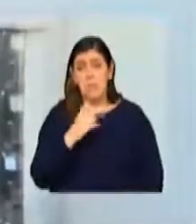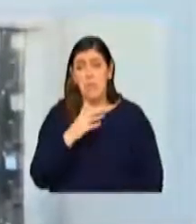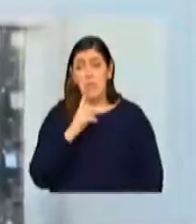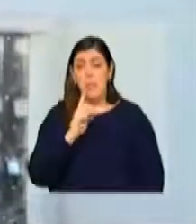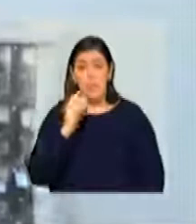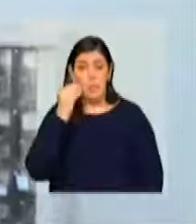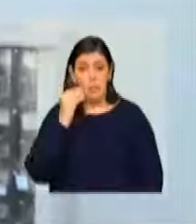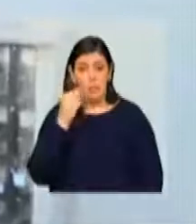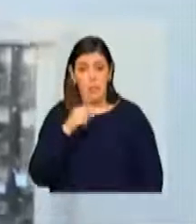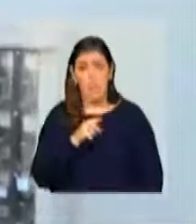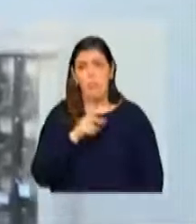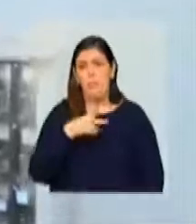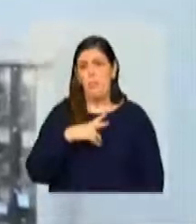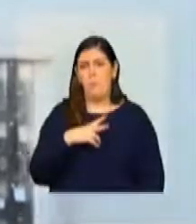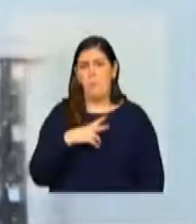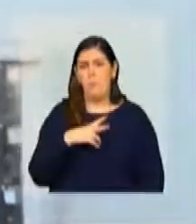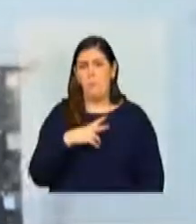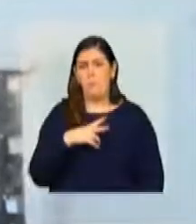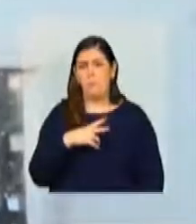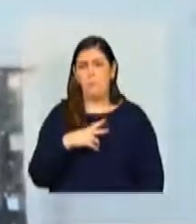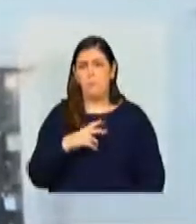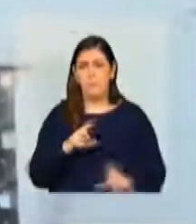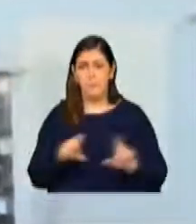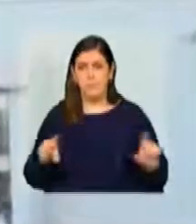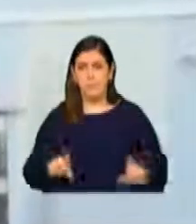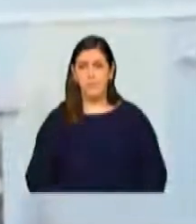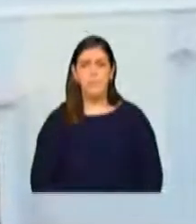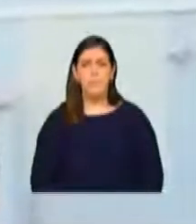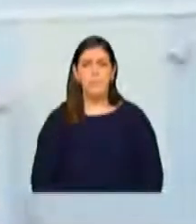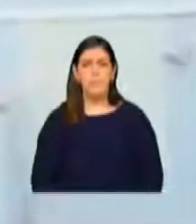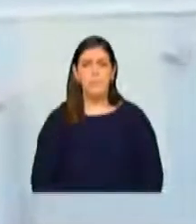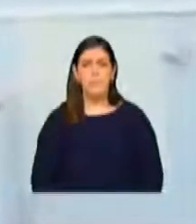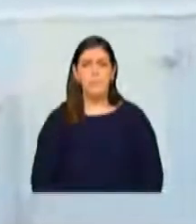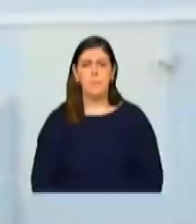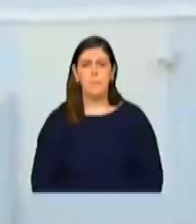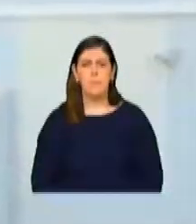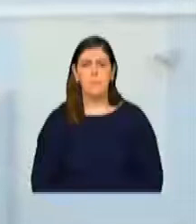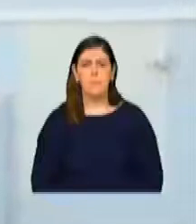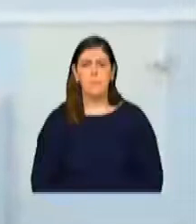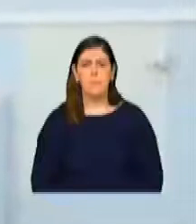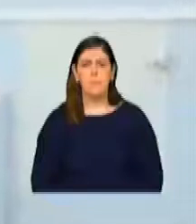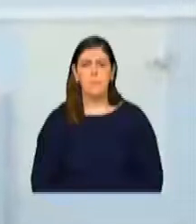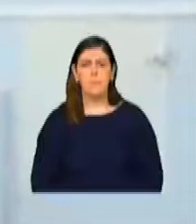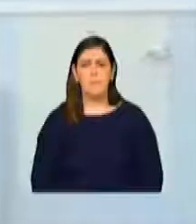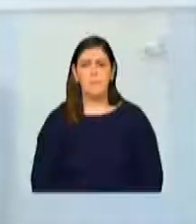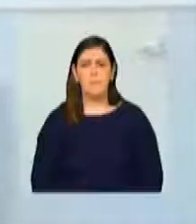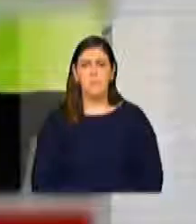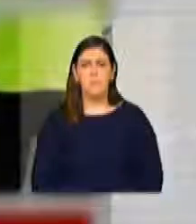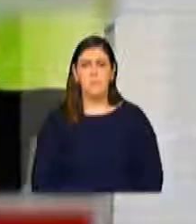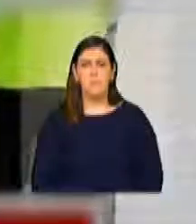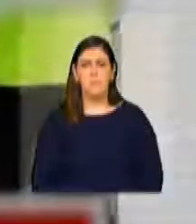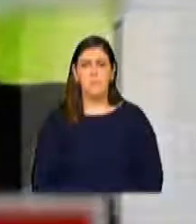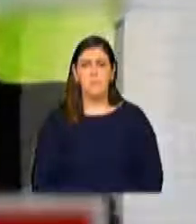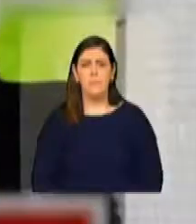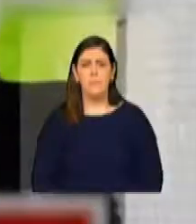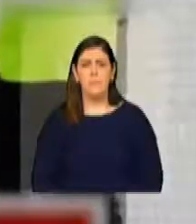neto. Ahí él falou que yo era una voz joven, só que yo no entendí también. Él colocó no celular y toda hora yo